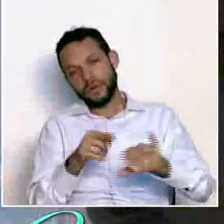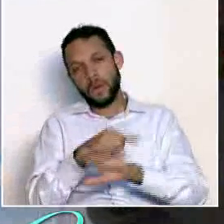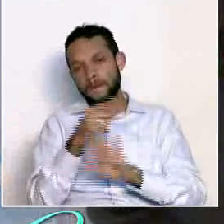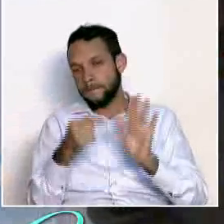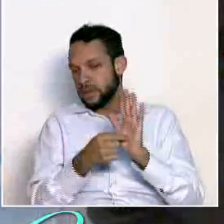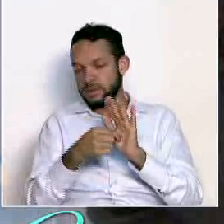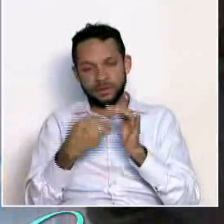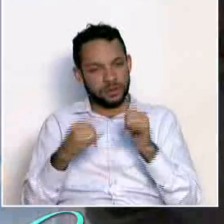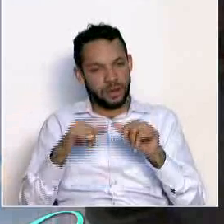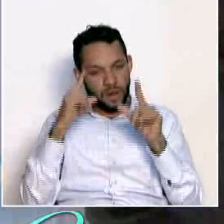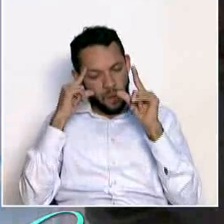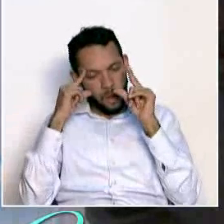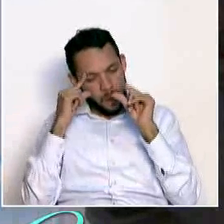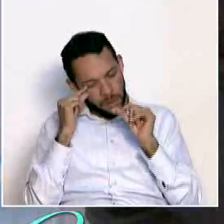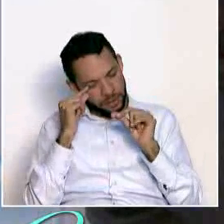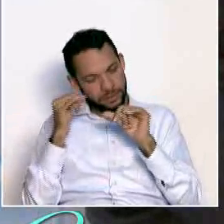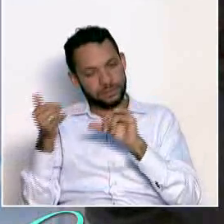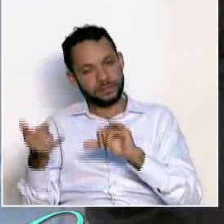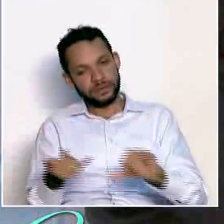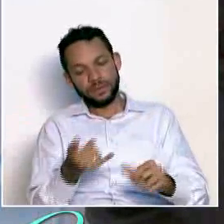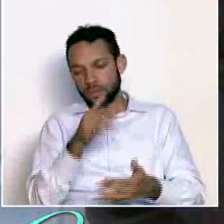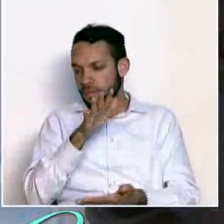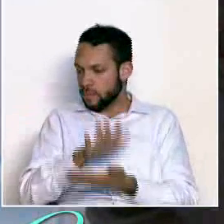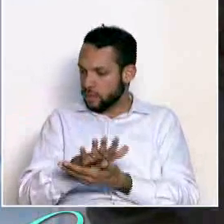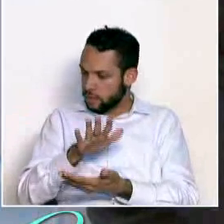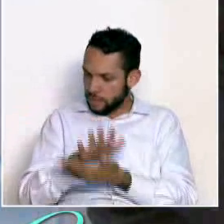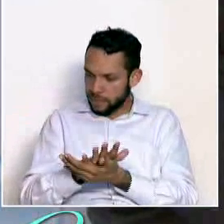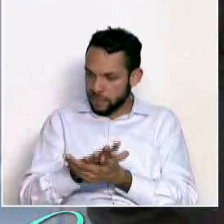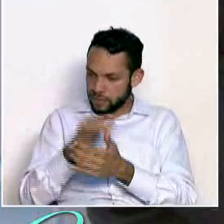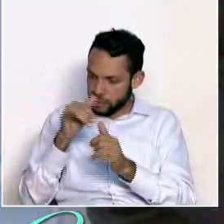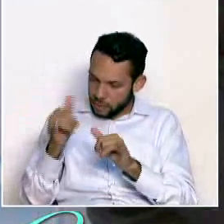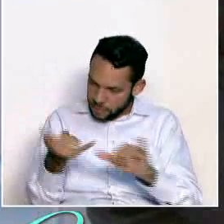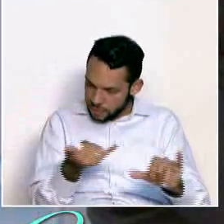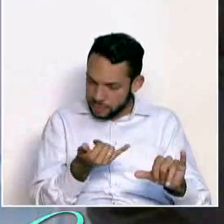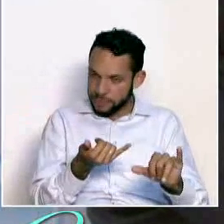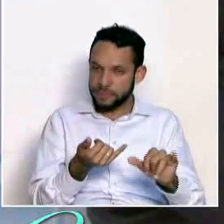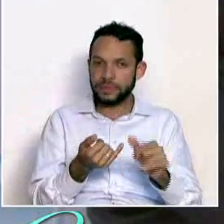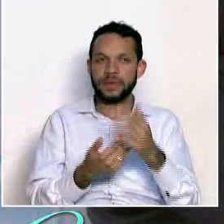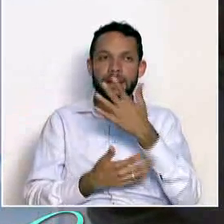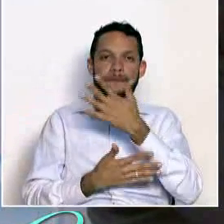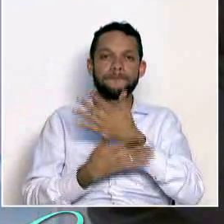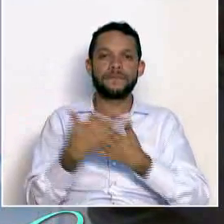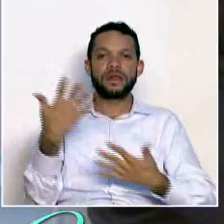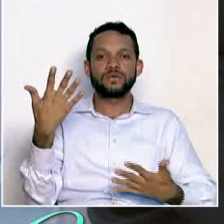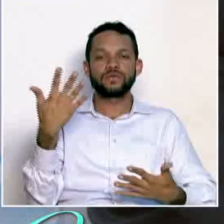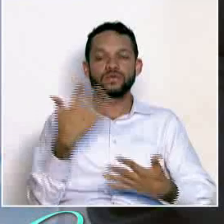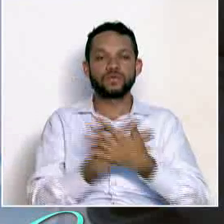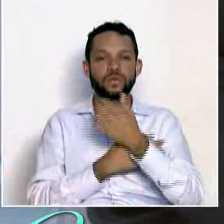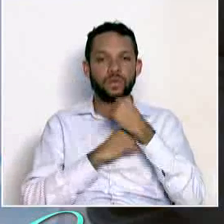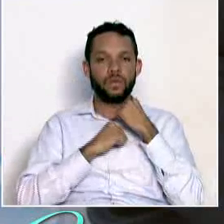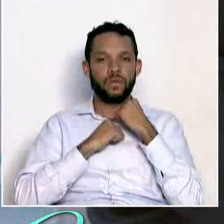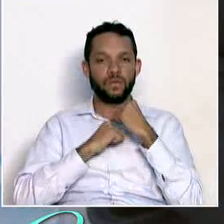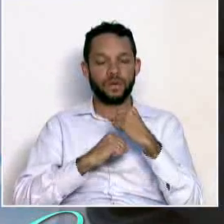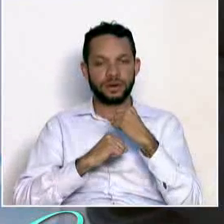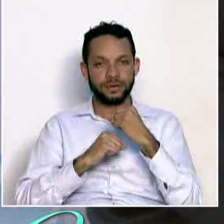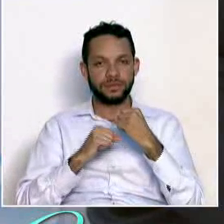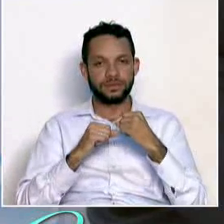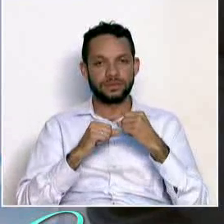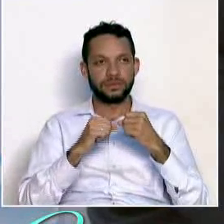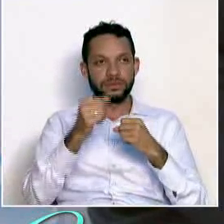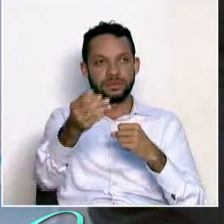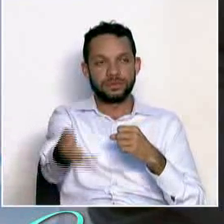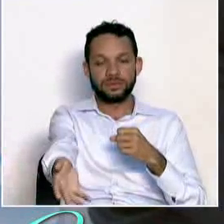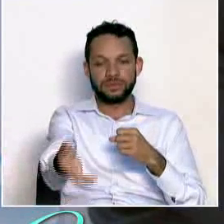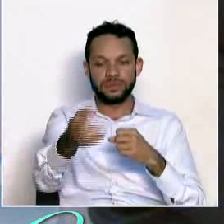profundo. Descansa más tranquila y profundamente. Tu brazo lentamente recupera su